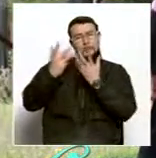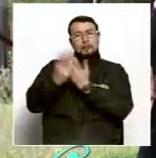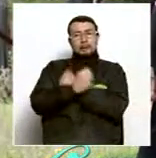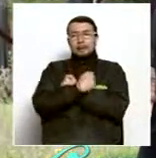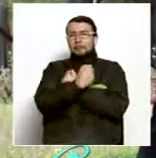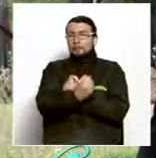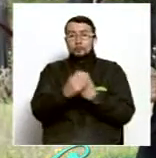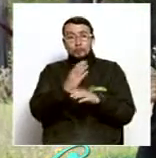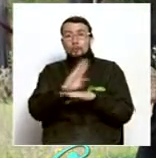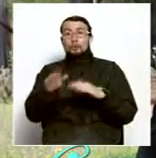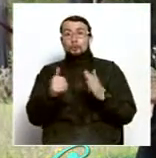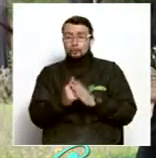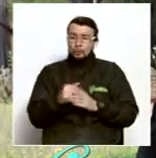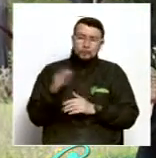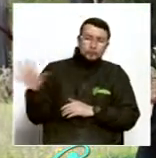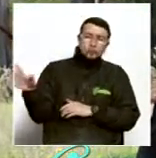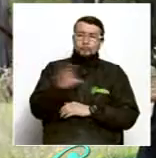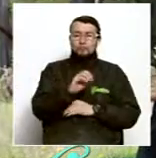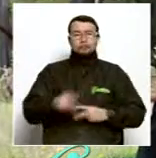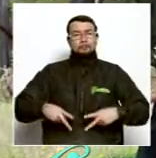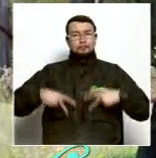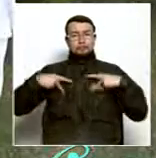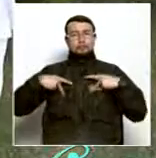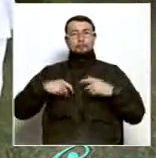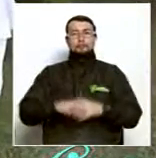las entidades vivientes.